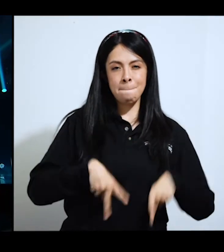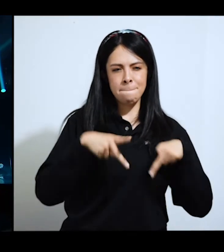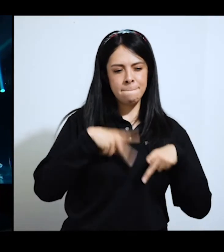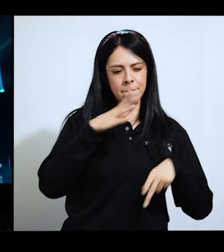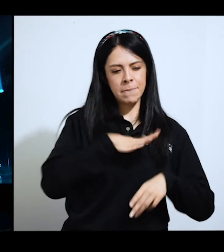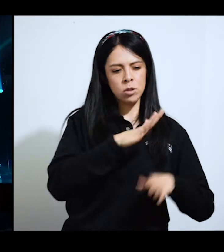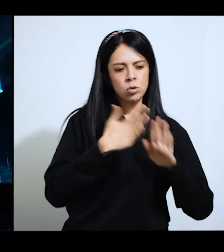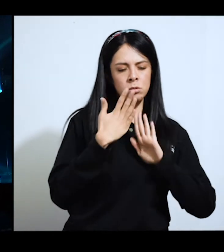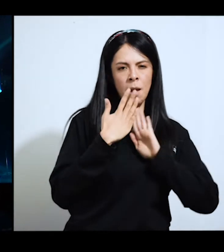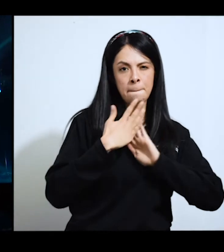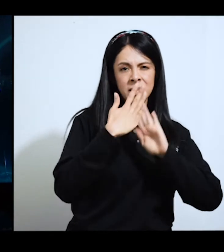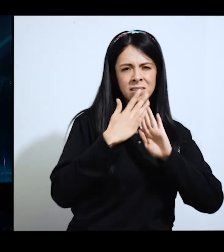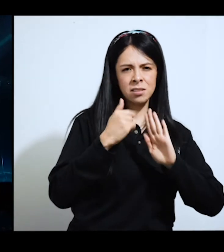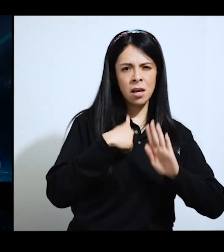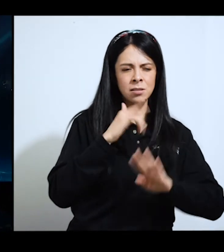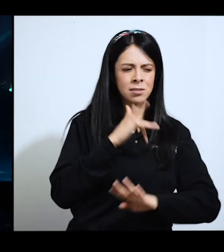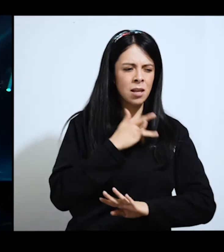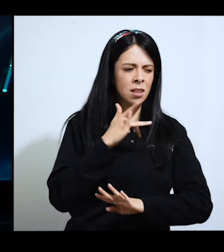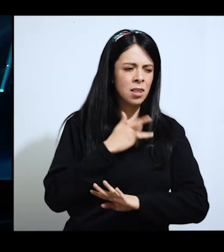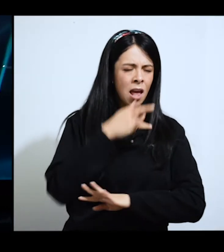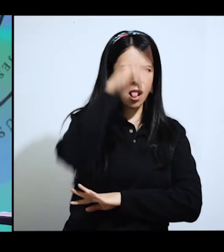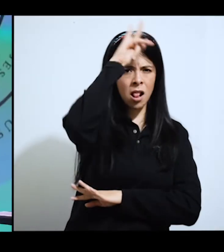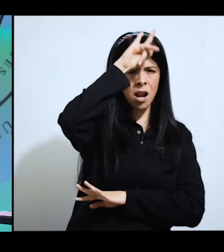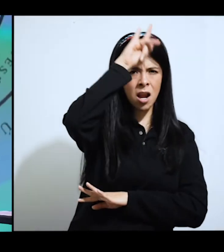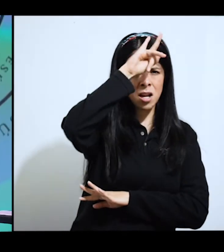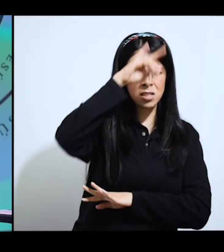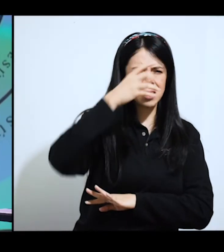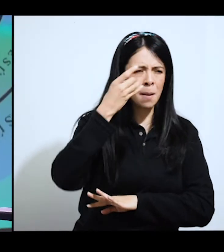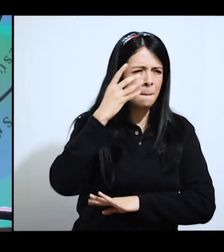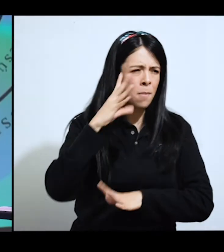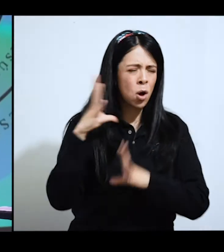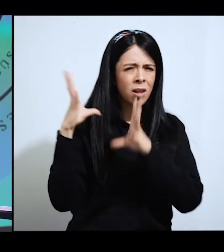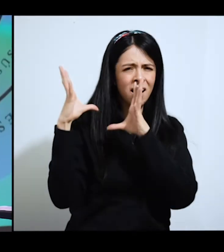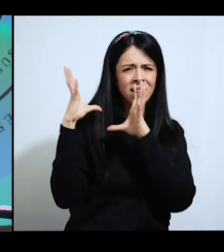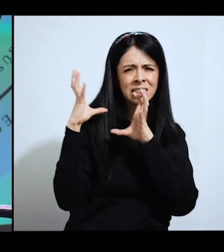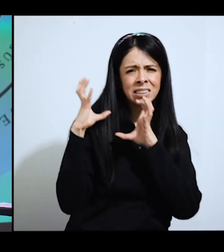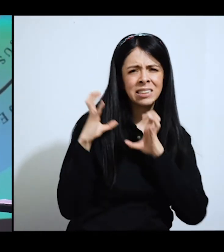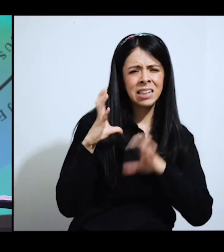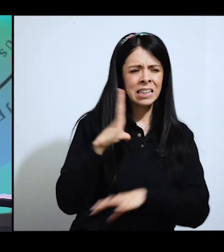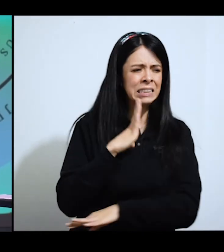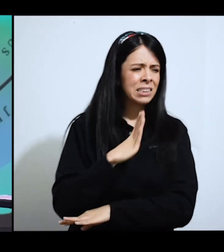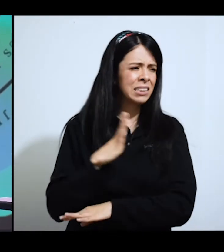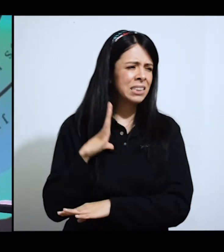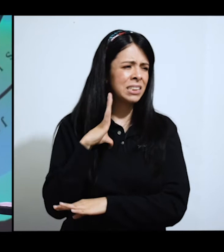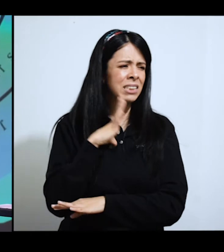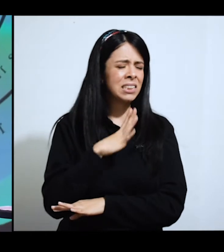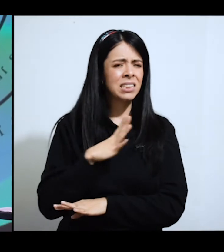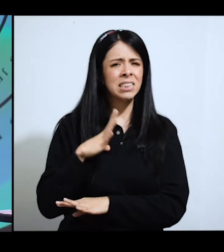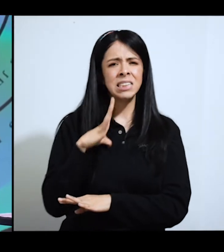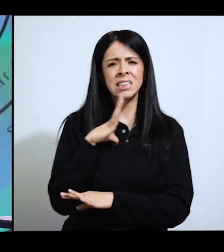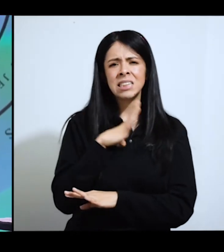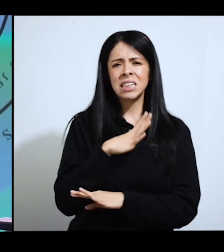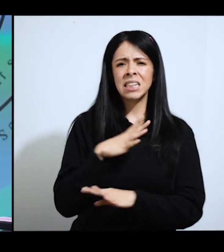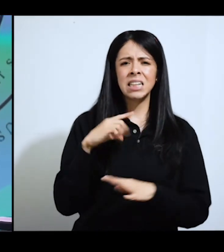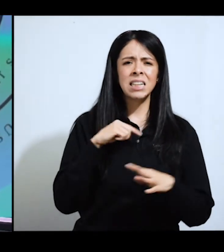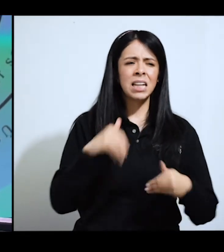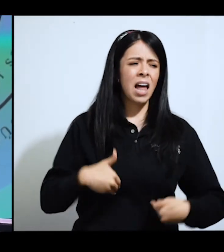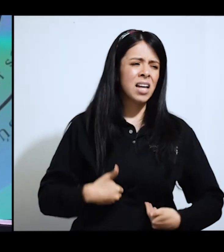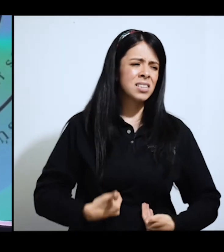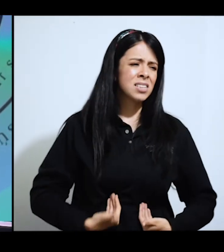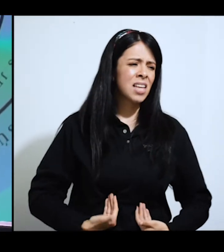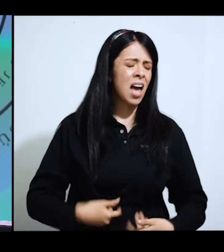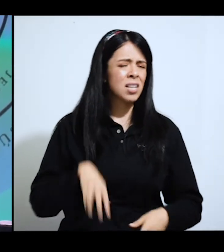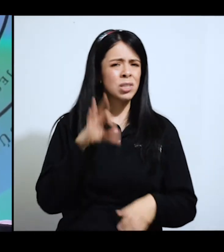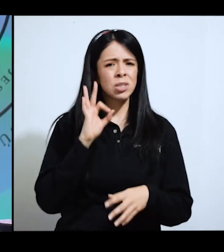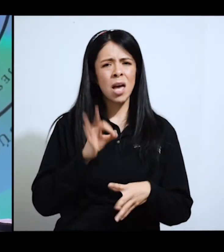permanente en sus vidas. Un no sé qué, una pesadez, un cansancio permanente, una depresión,